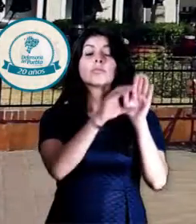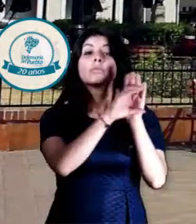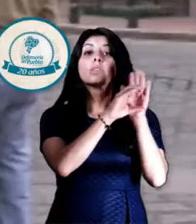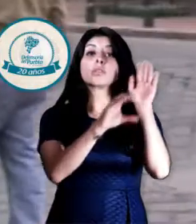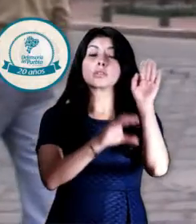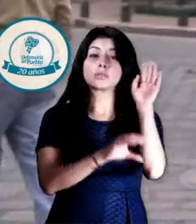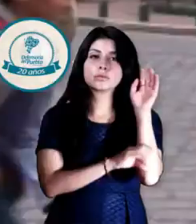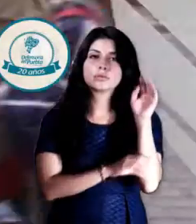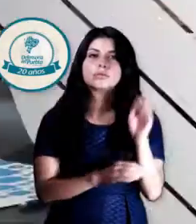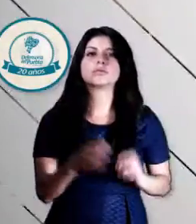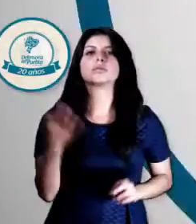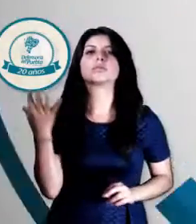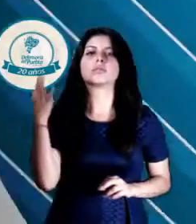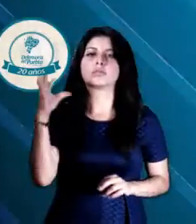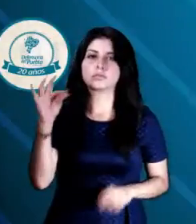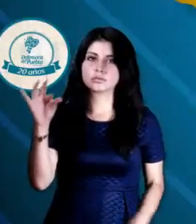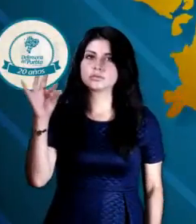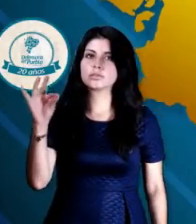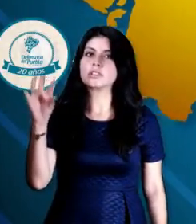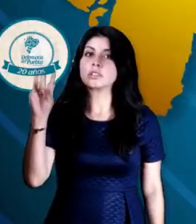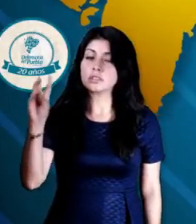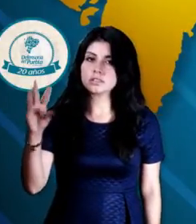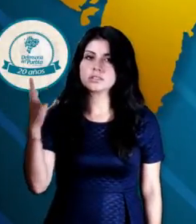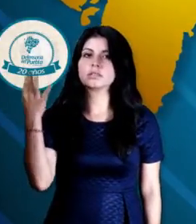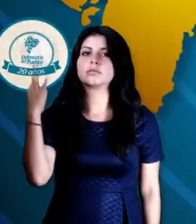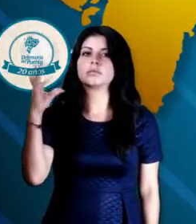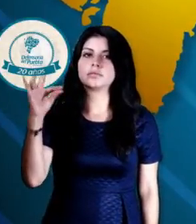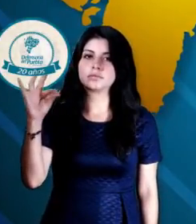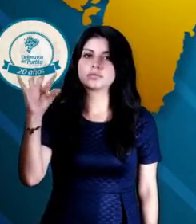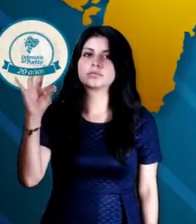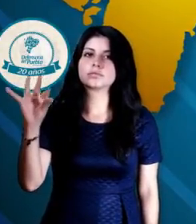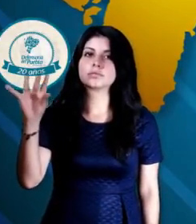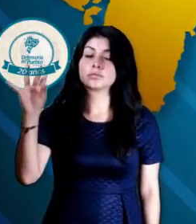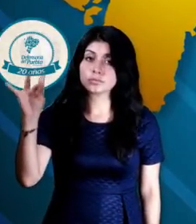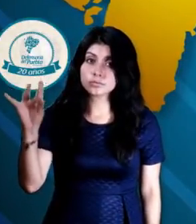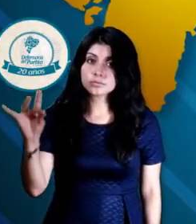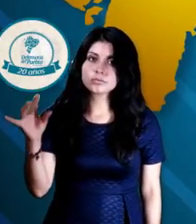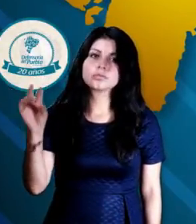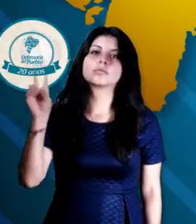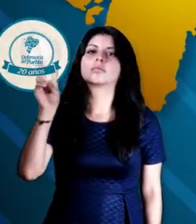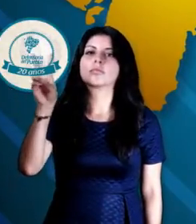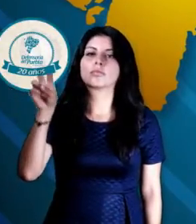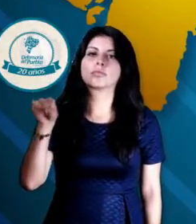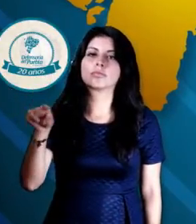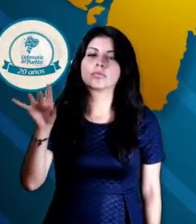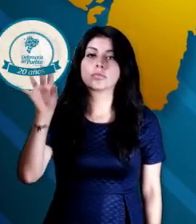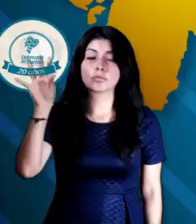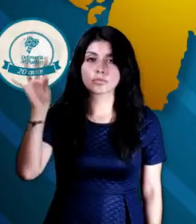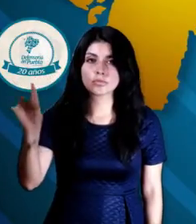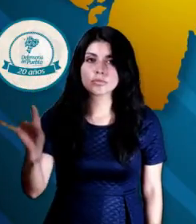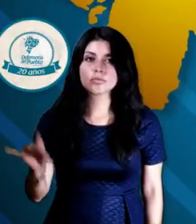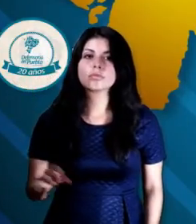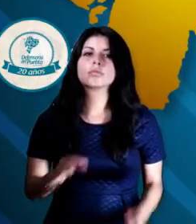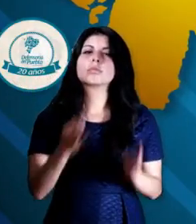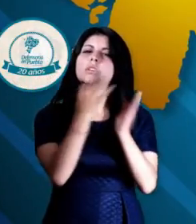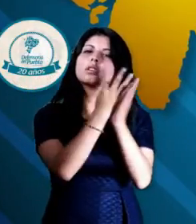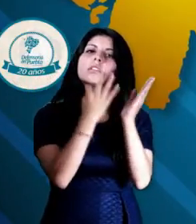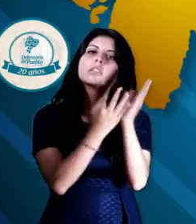Latina. En Ecuador, la Defensoría del Pueblo fue instituida constitucionalmente en 1996,